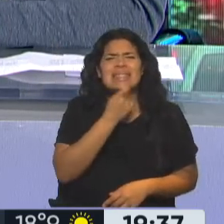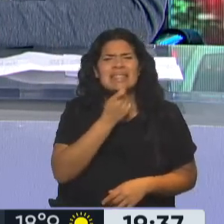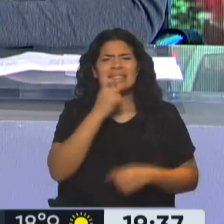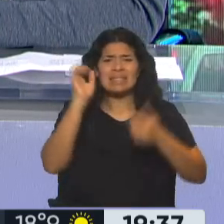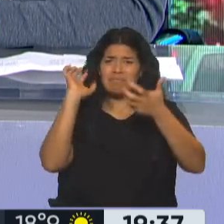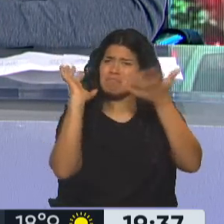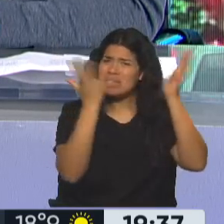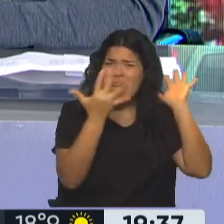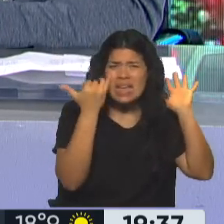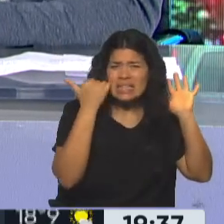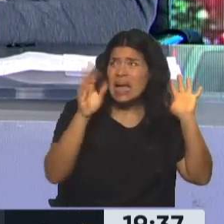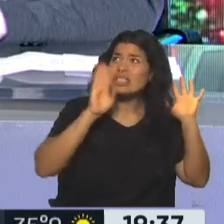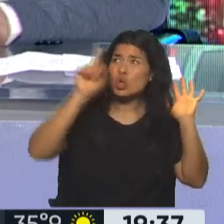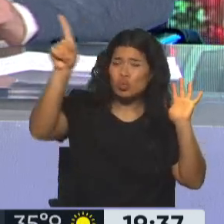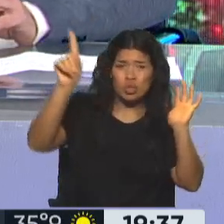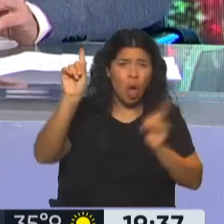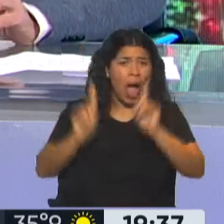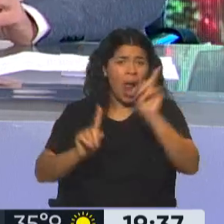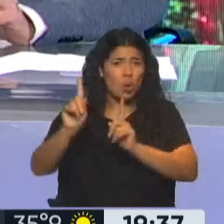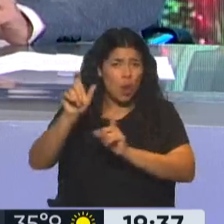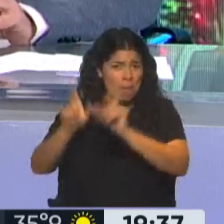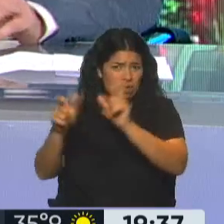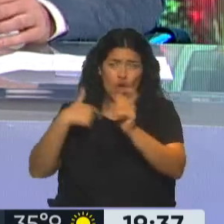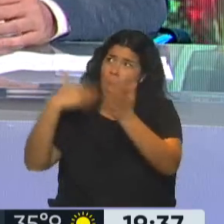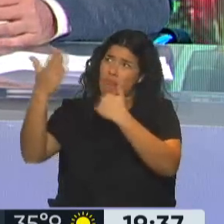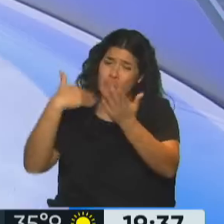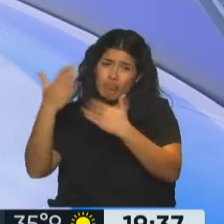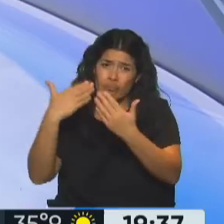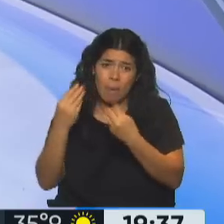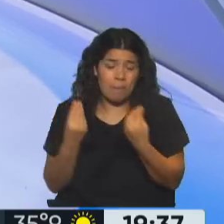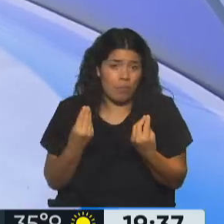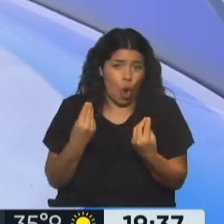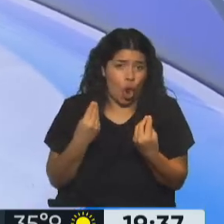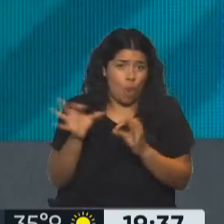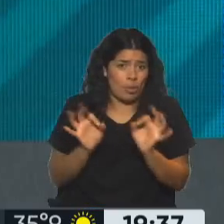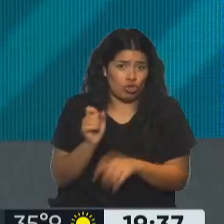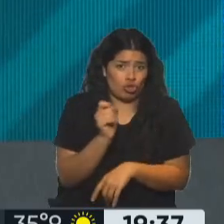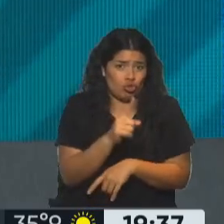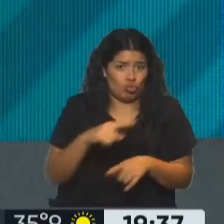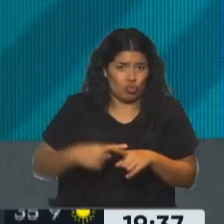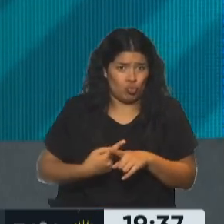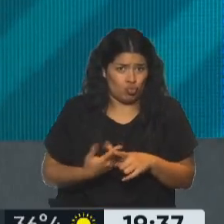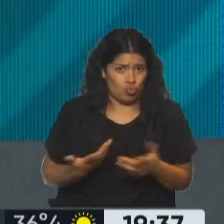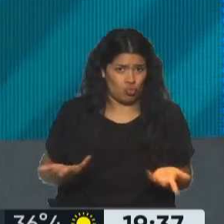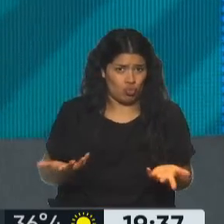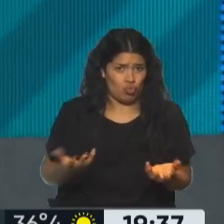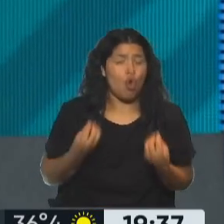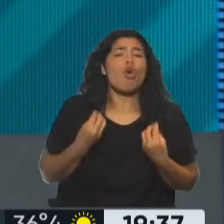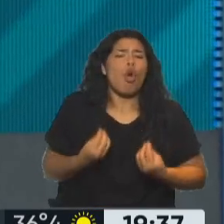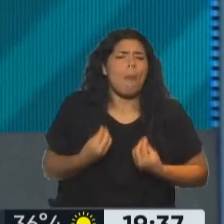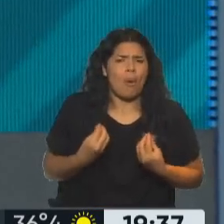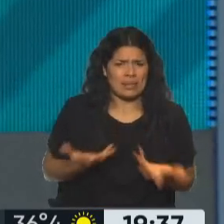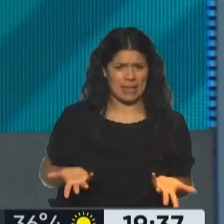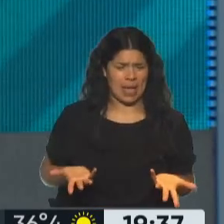alguien en Estados Unidos para lanzar este plan de dolarización. No. ¿Producto de qué? A ver, ¿cómo va a ser el señoraje por la moneda que emite Estados